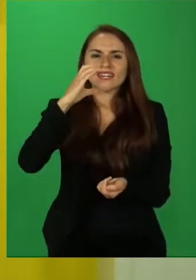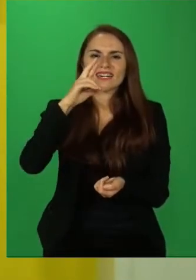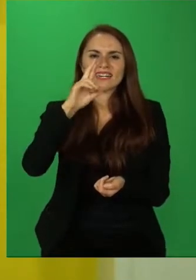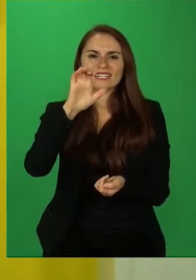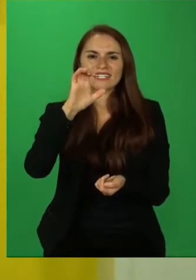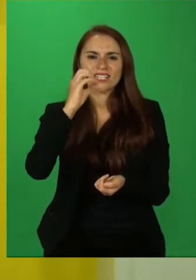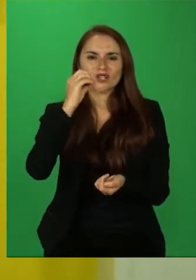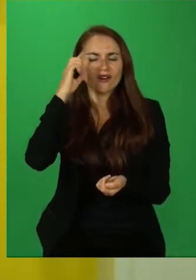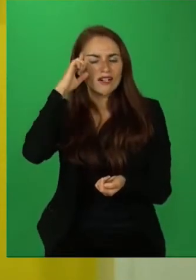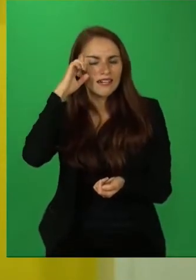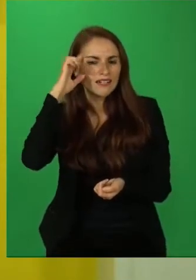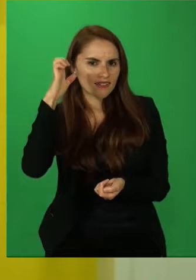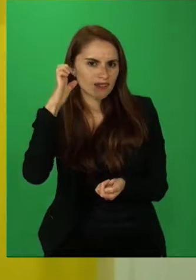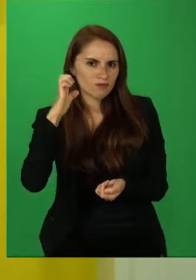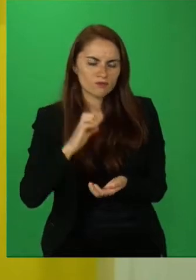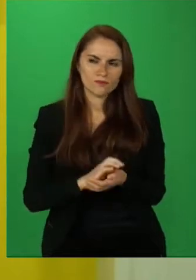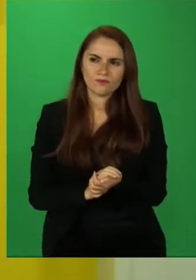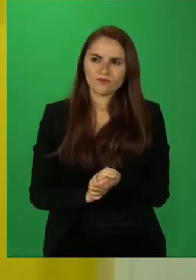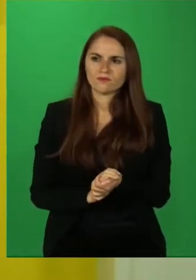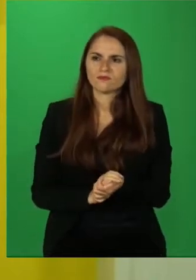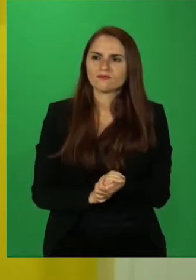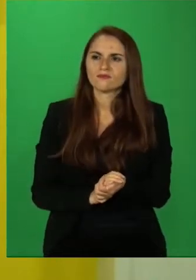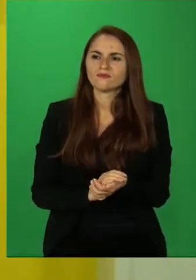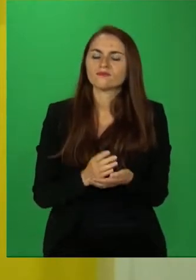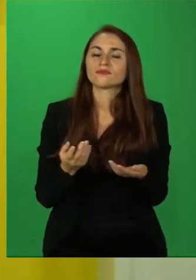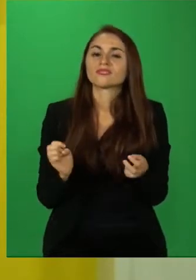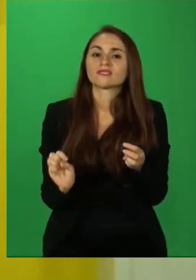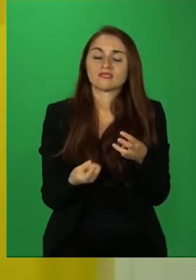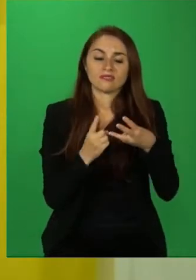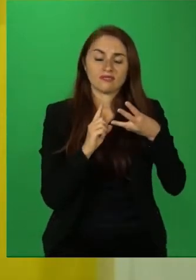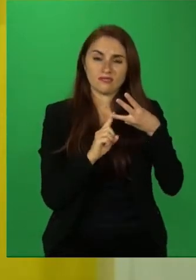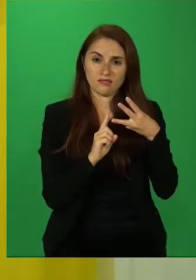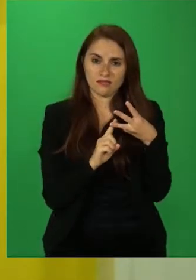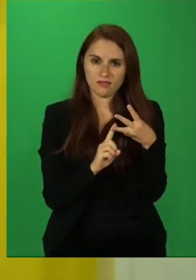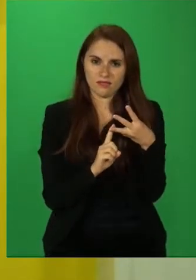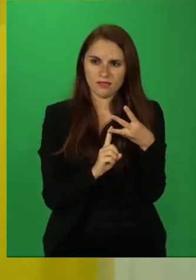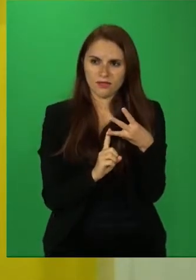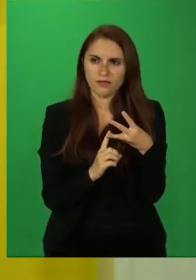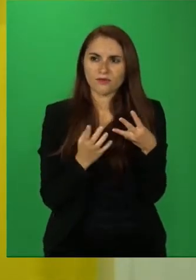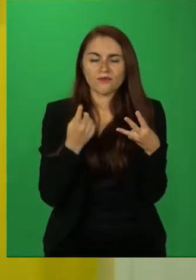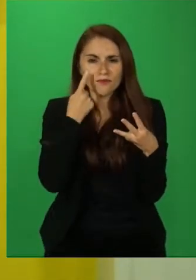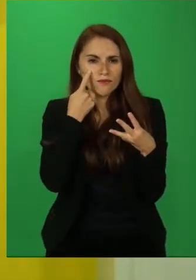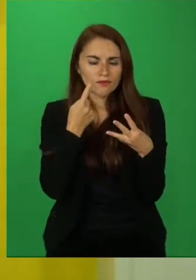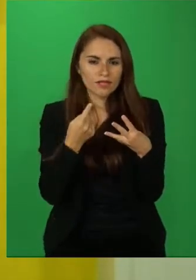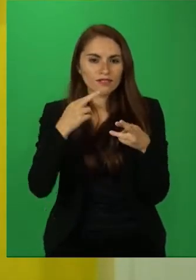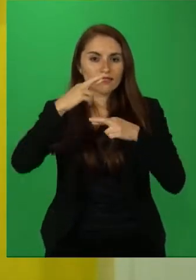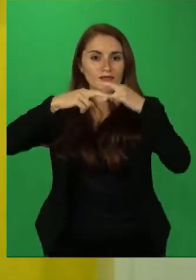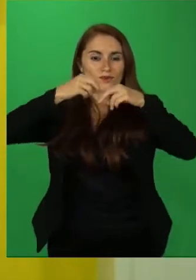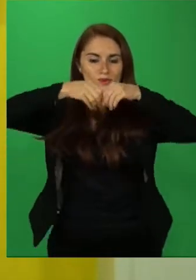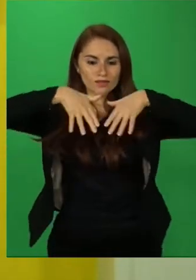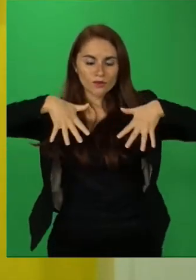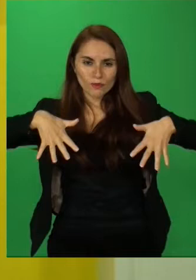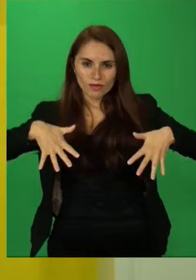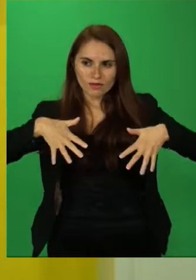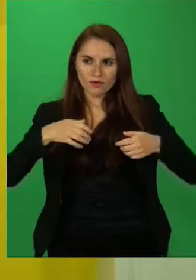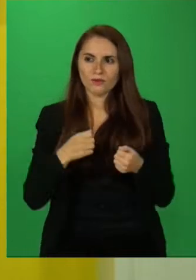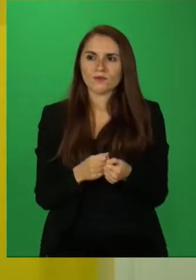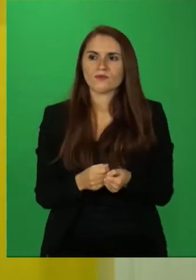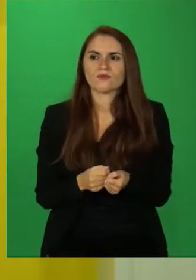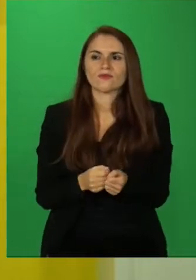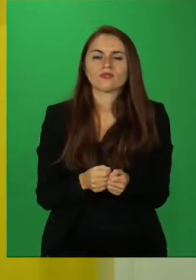¿Vas recordando, cierto? Muy bien. El tercer paso es identificar los recursos lingüísticos. Acá